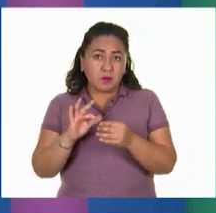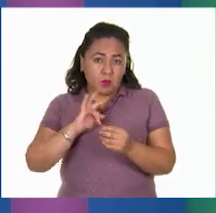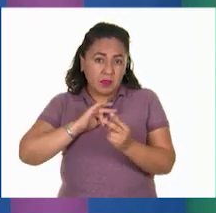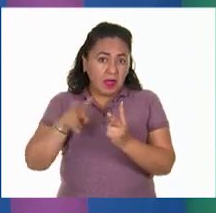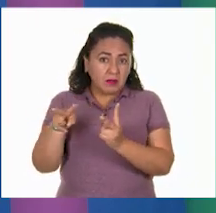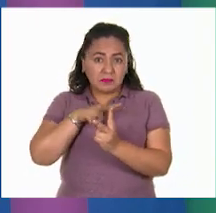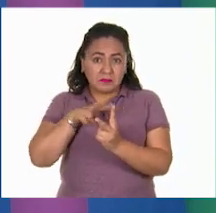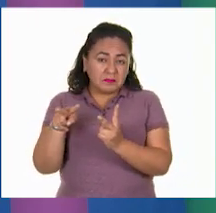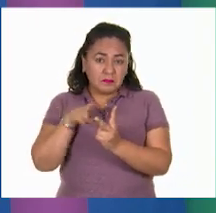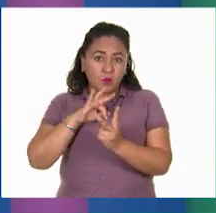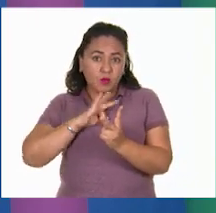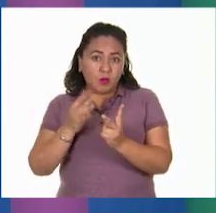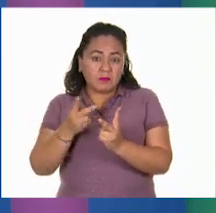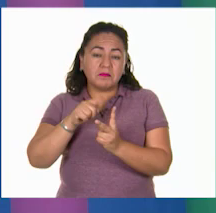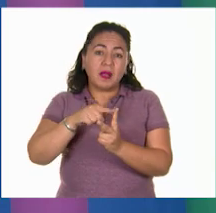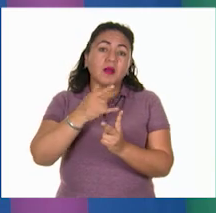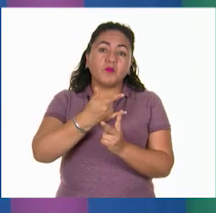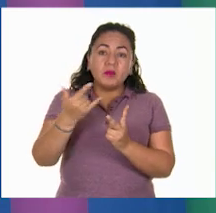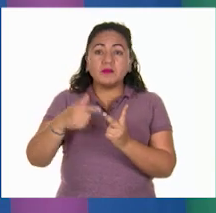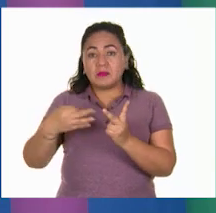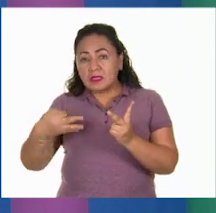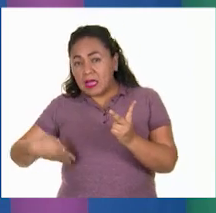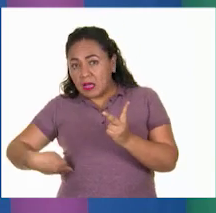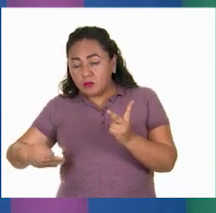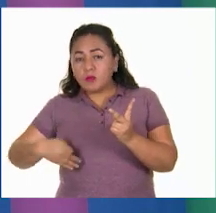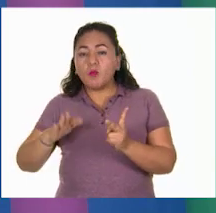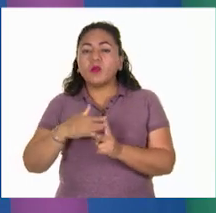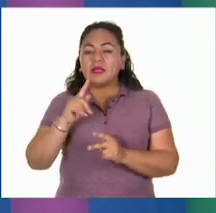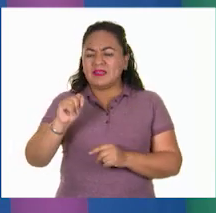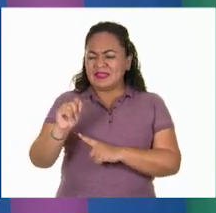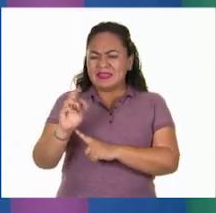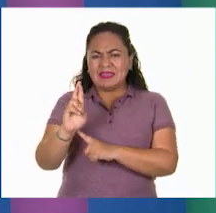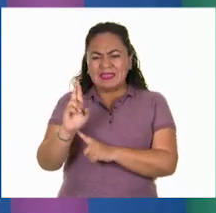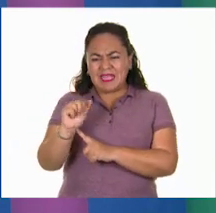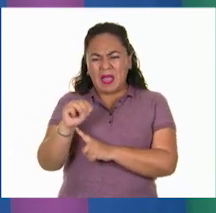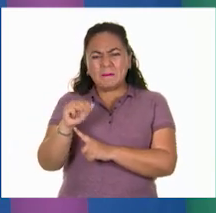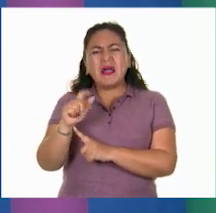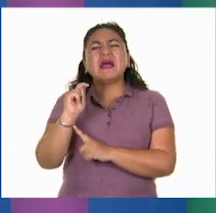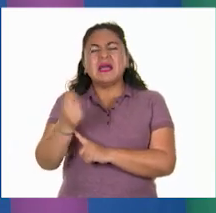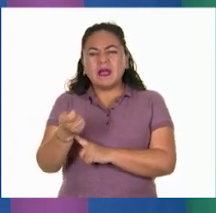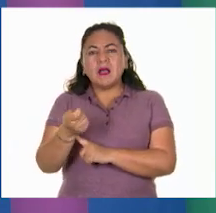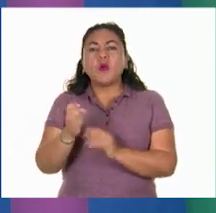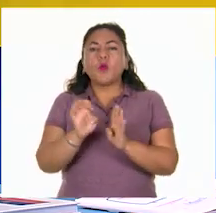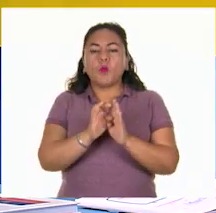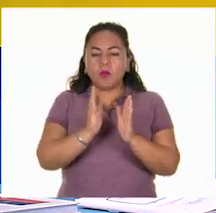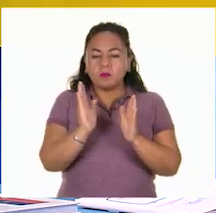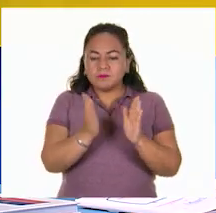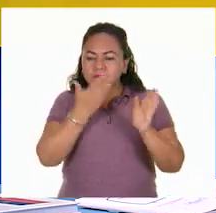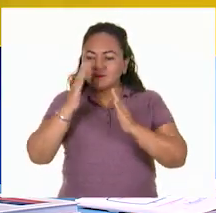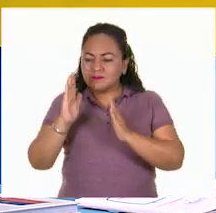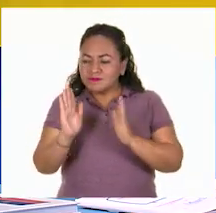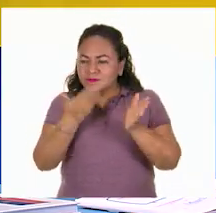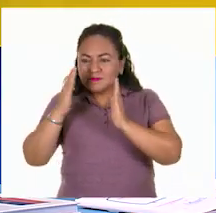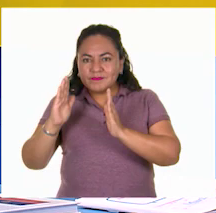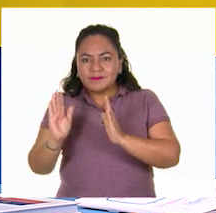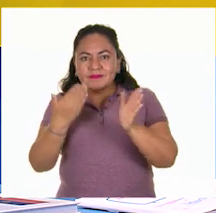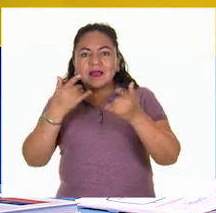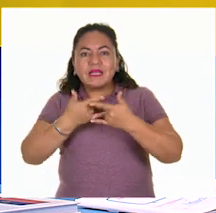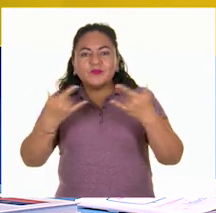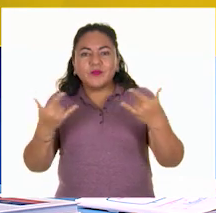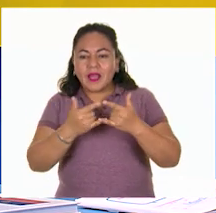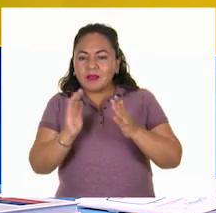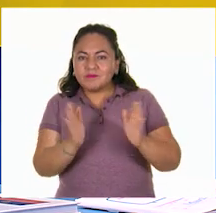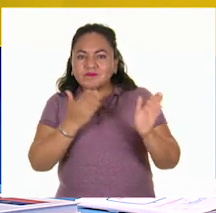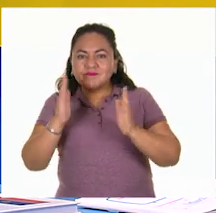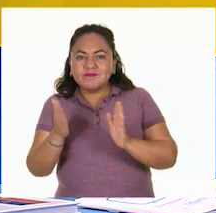¿no? En el sentido de que la trama es la sucesión de hechos que construyen la historia. Bien, entiendo, María.